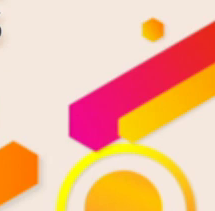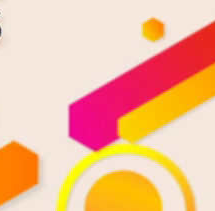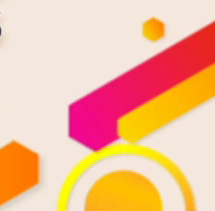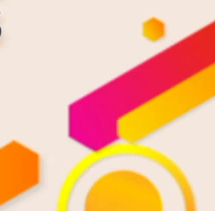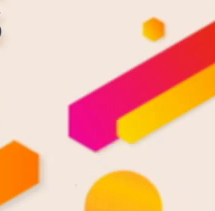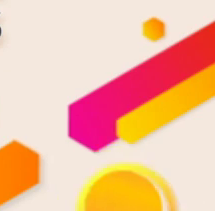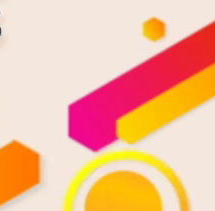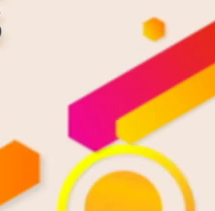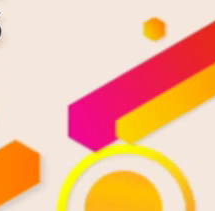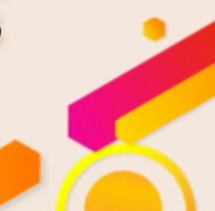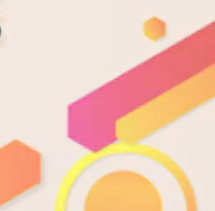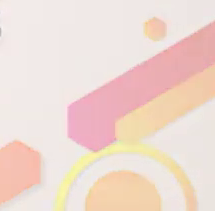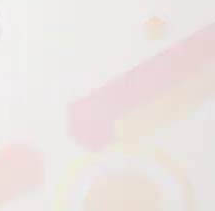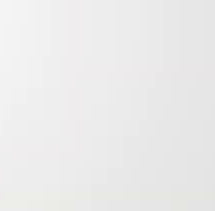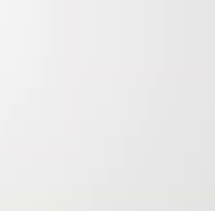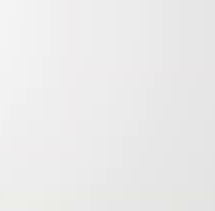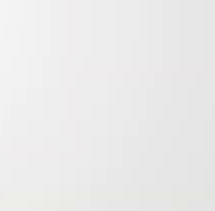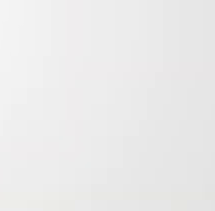¡Gracias!